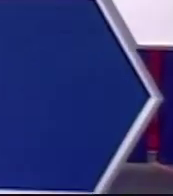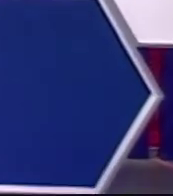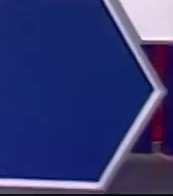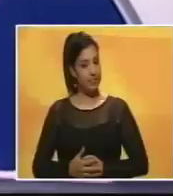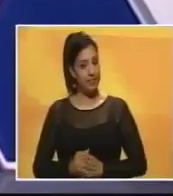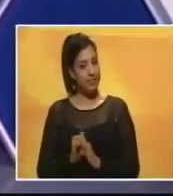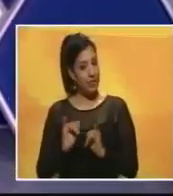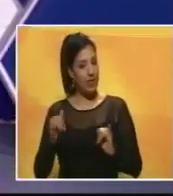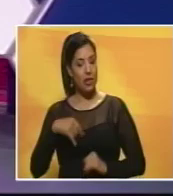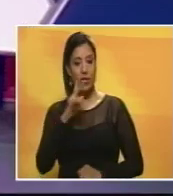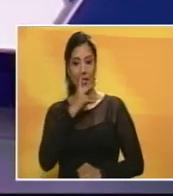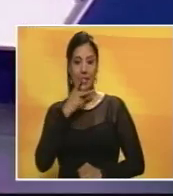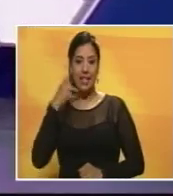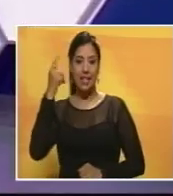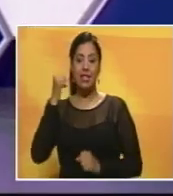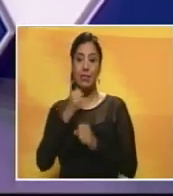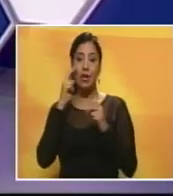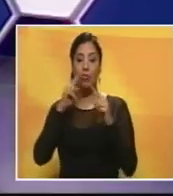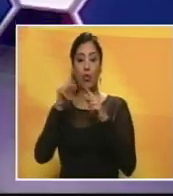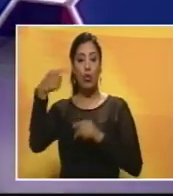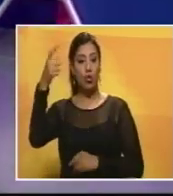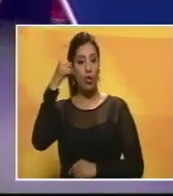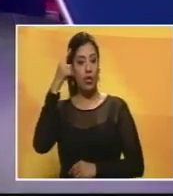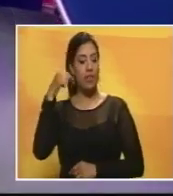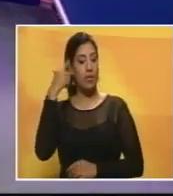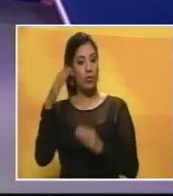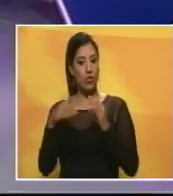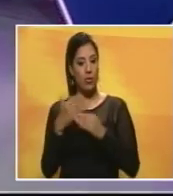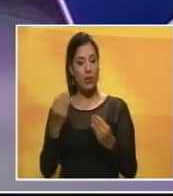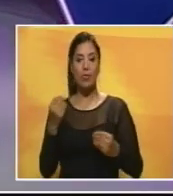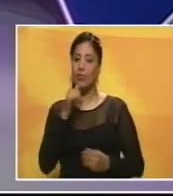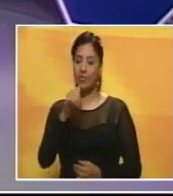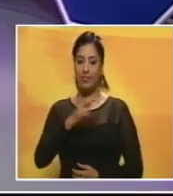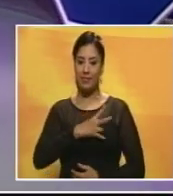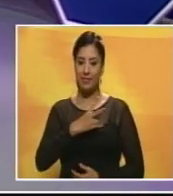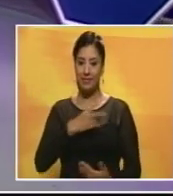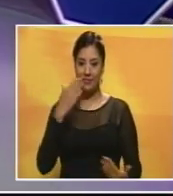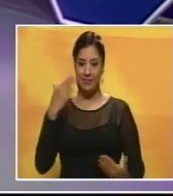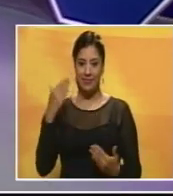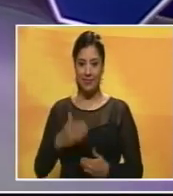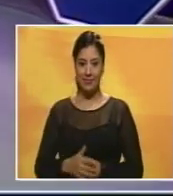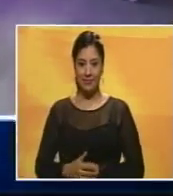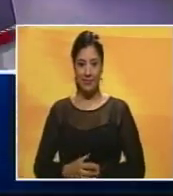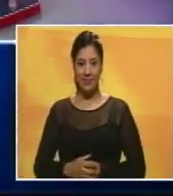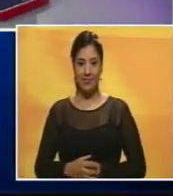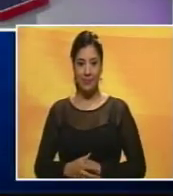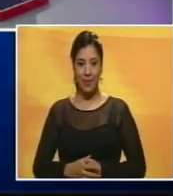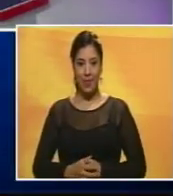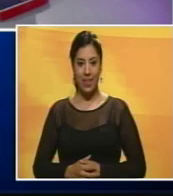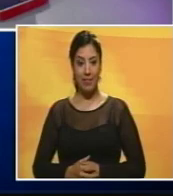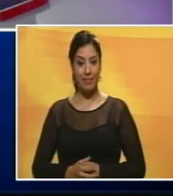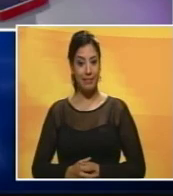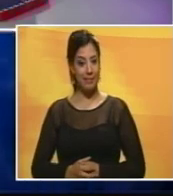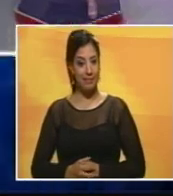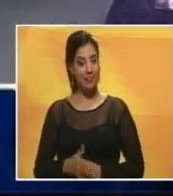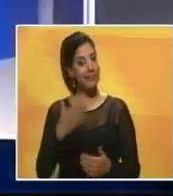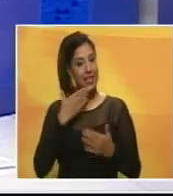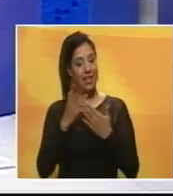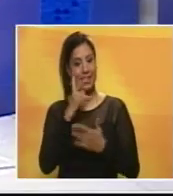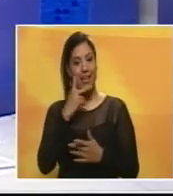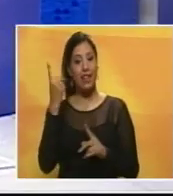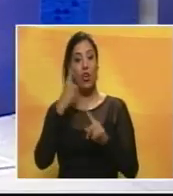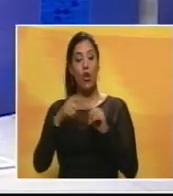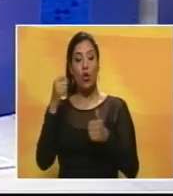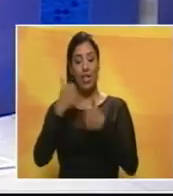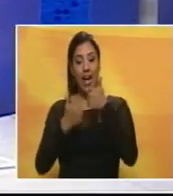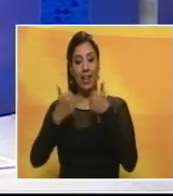Así llegamos al final. Soy Carelis Cuadros y los espero en una próxima emisión de Estrenos y Estrellas por su noticiero Venevisión. Gracias, Carieles.